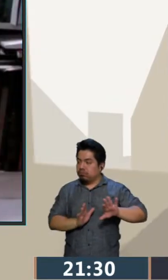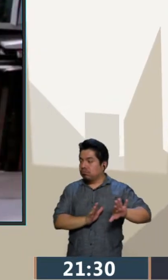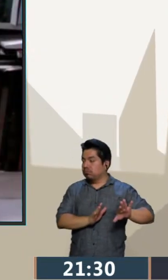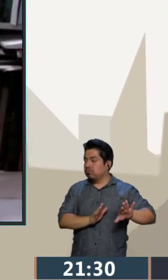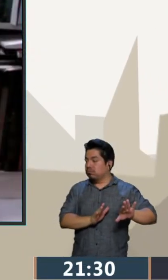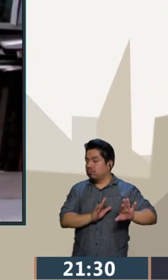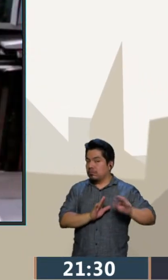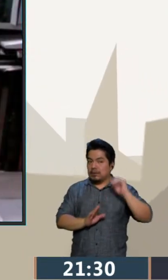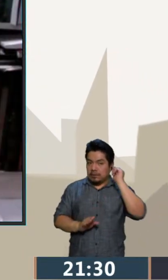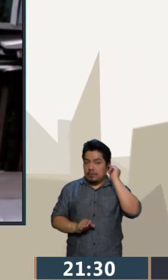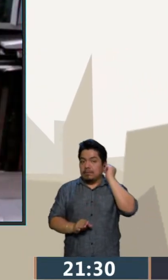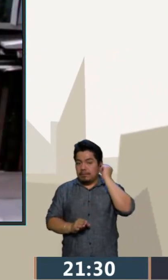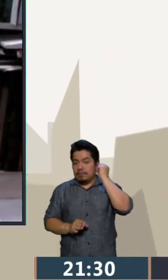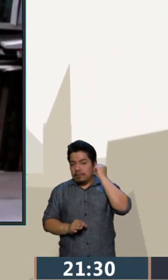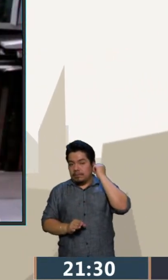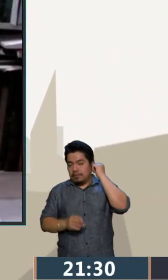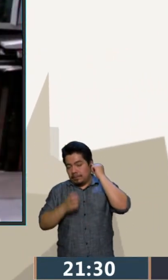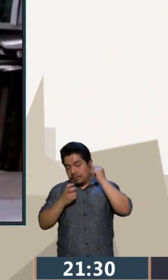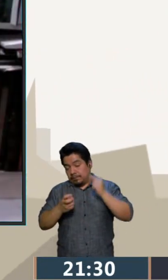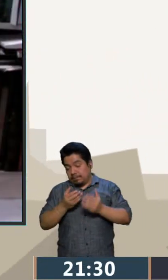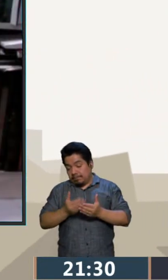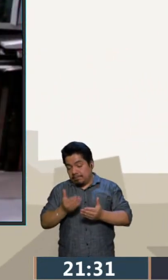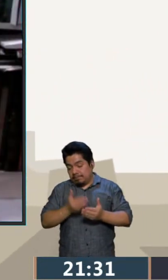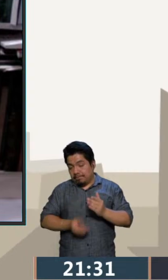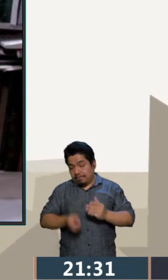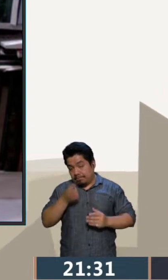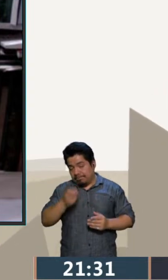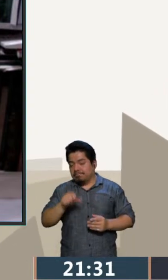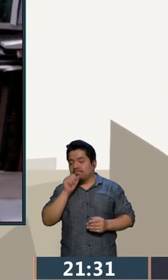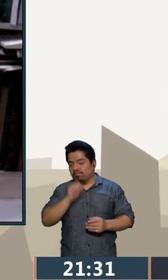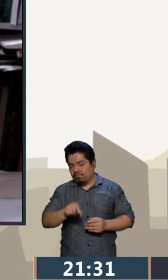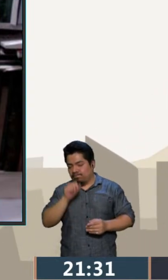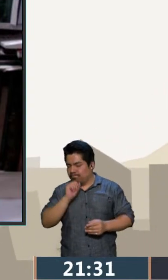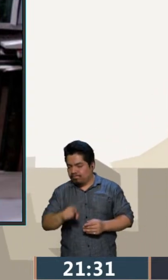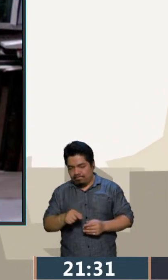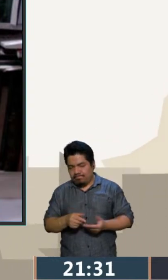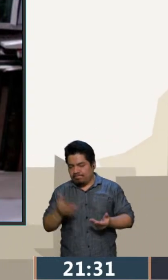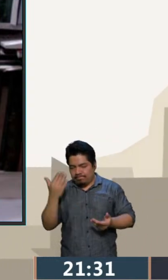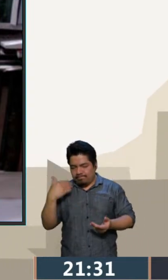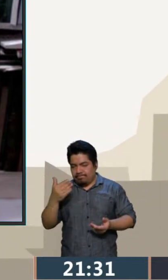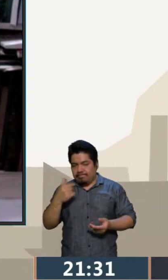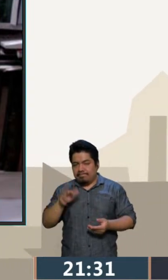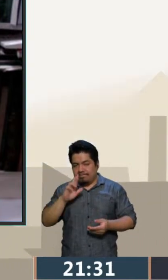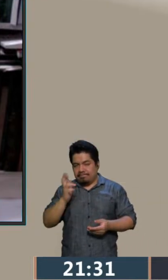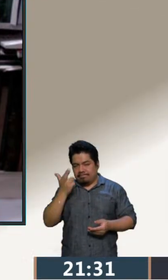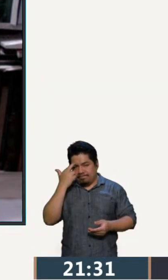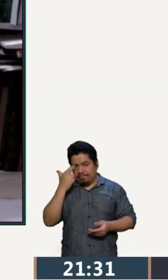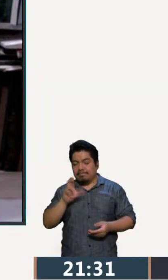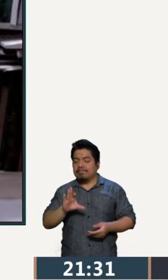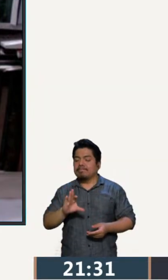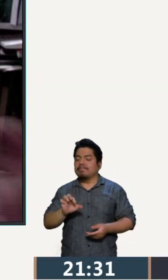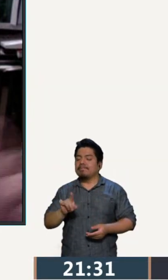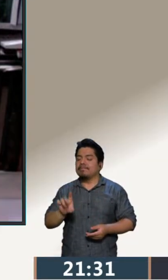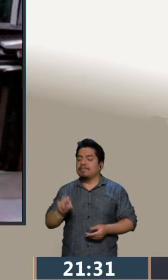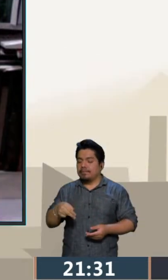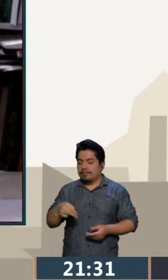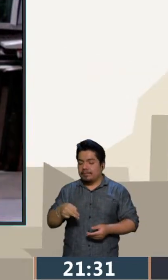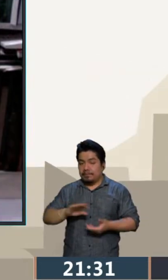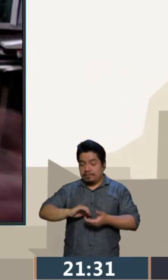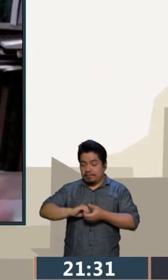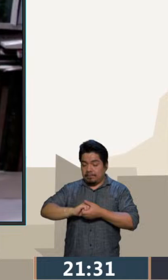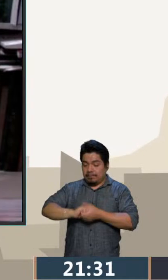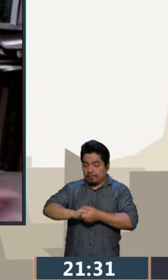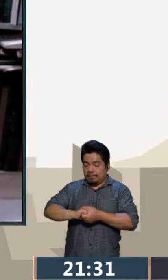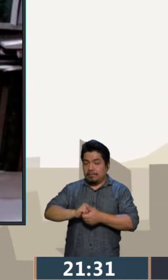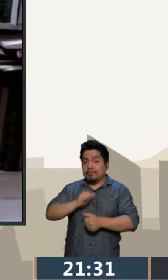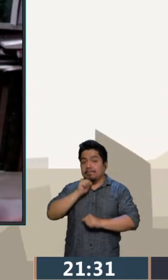vacío. Y estamos precisamente ante eso. Lo mismo hicieron en tiempos de Felipe Calderón, cuando hicieron un pacto para